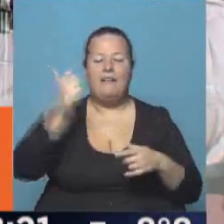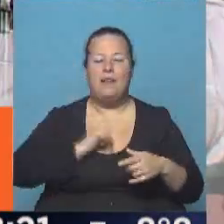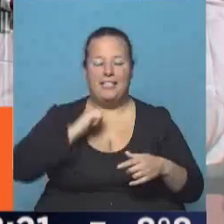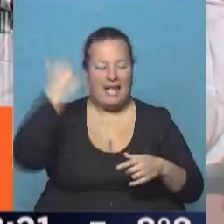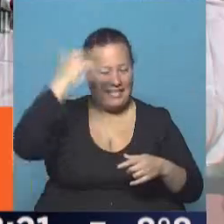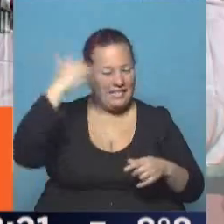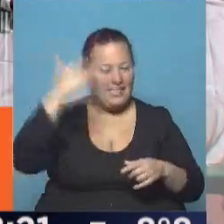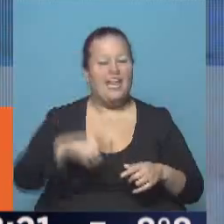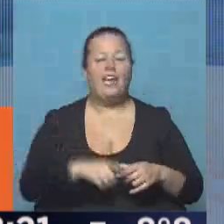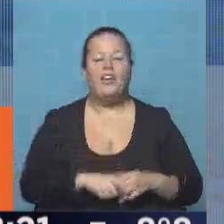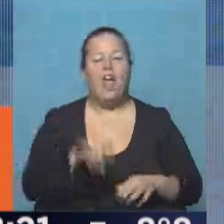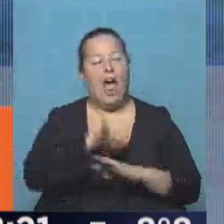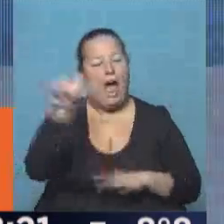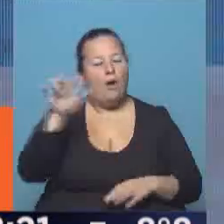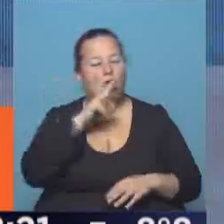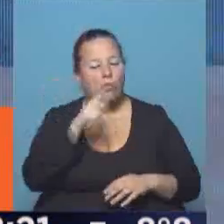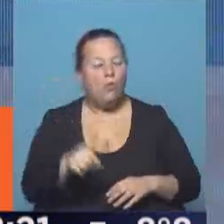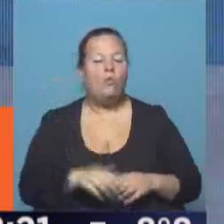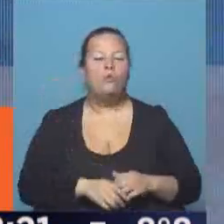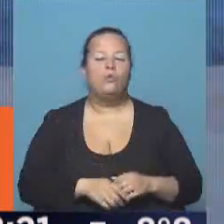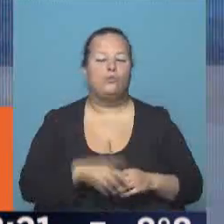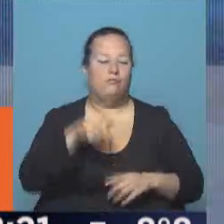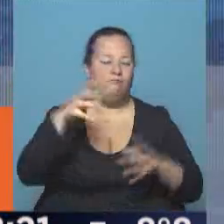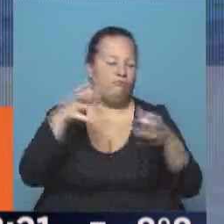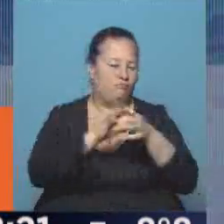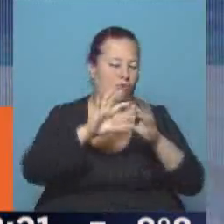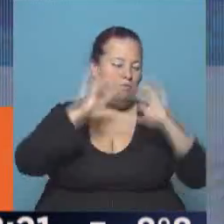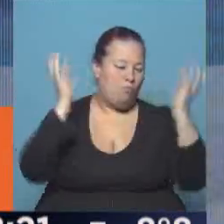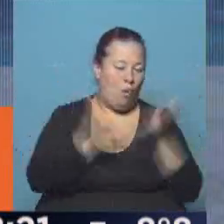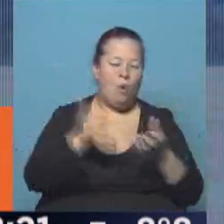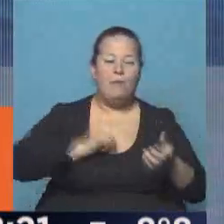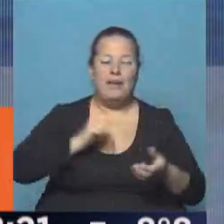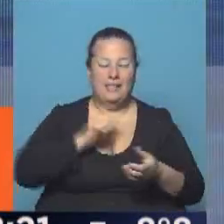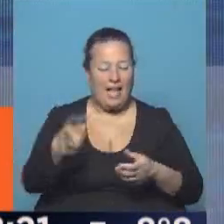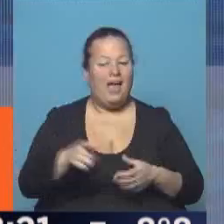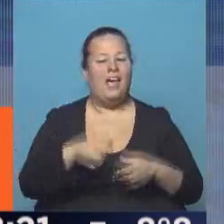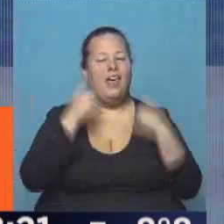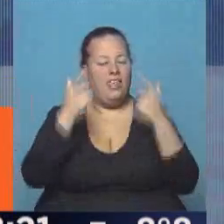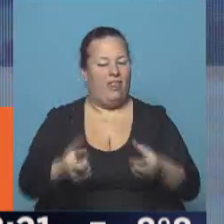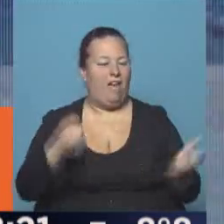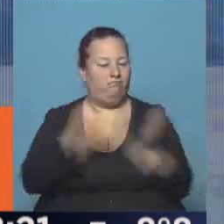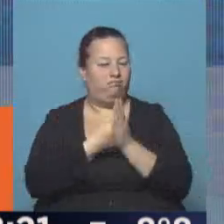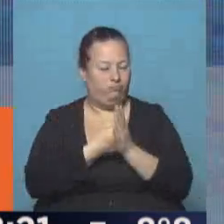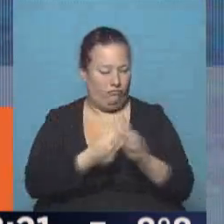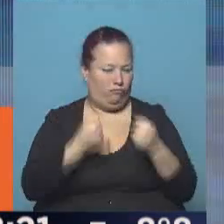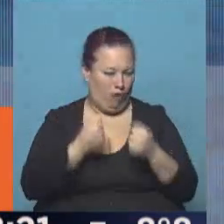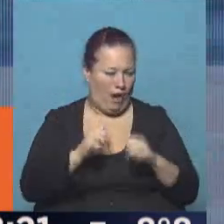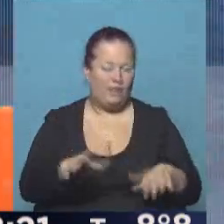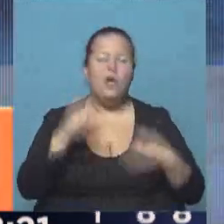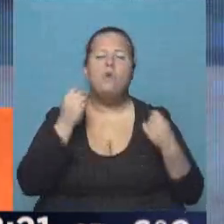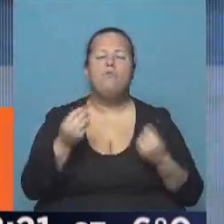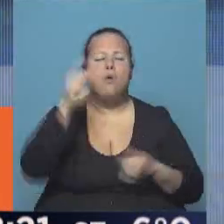tanto con la aviación rusa como con la coalición internacional y las milicias kurdas, le han dado golpes muy, muy grandes. ¿Por qué